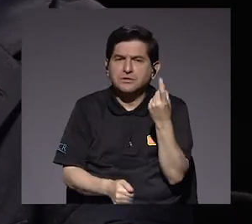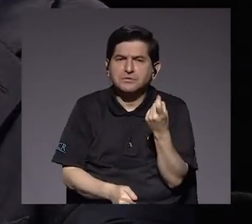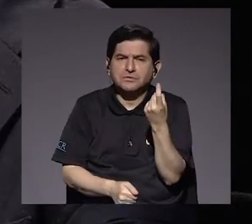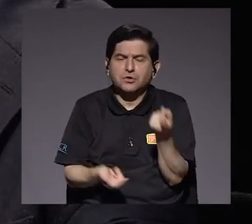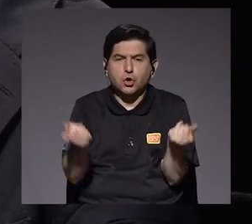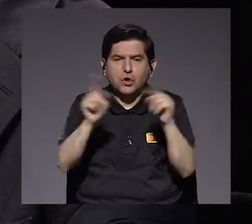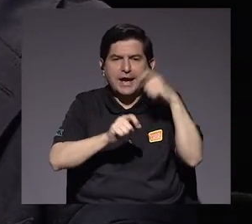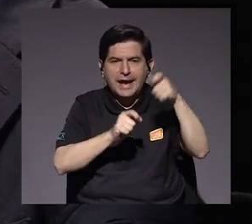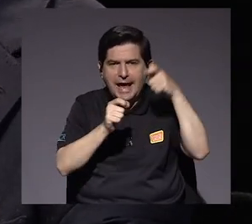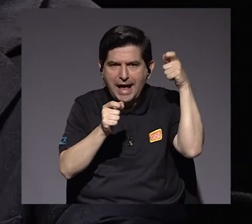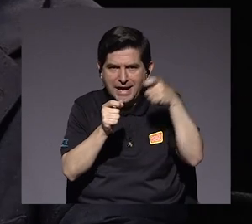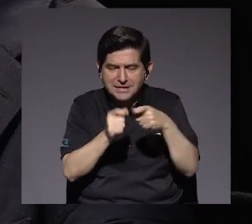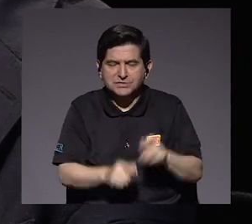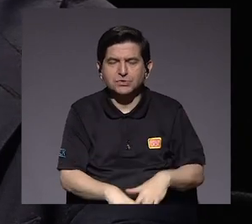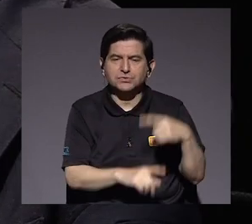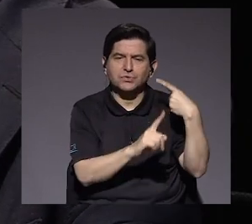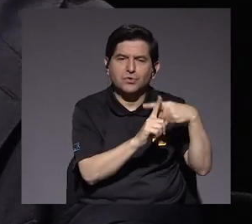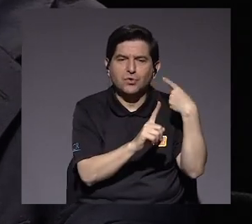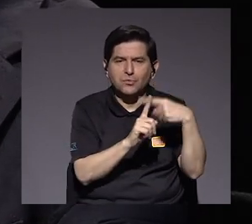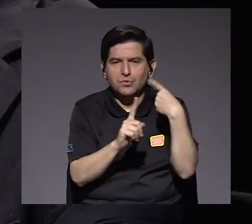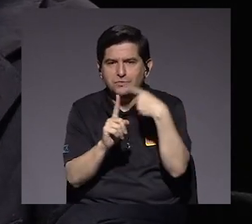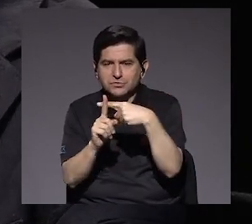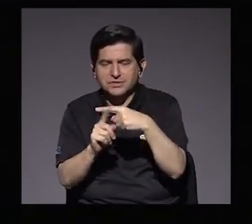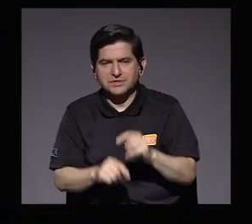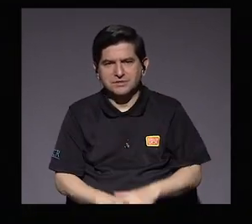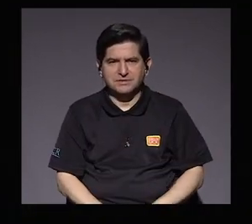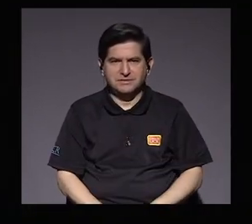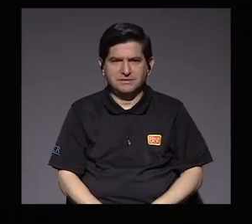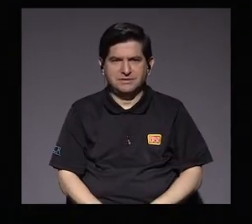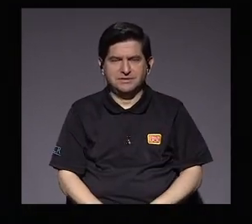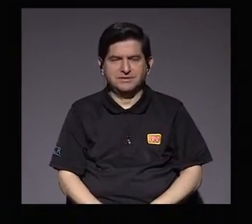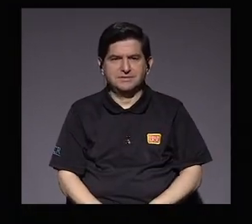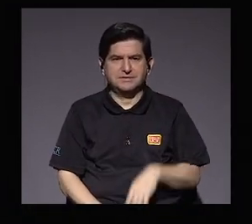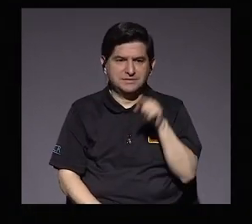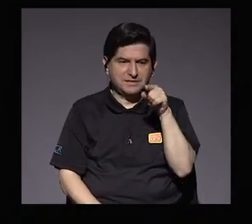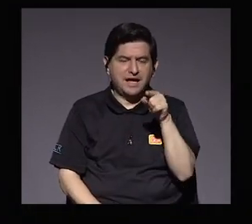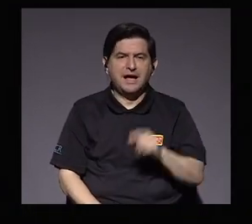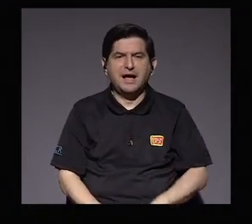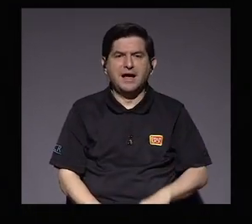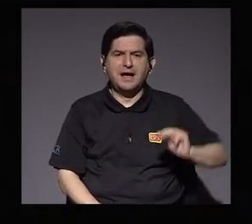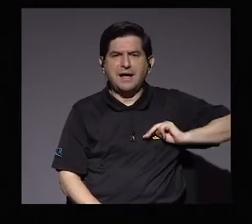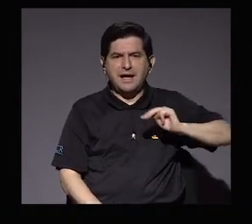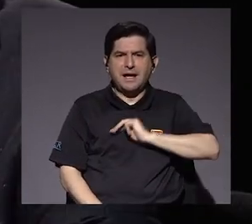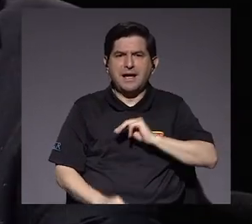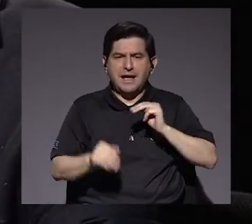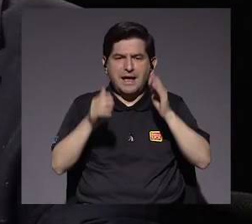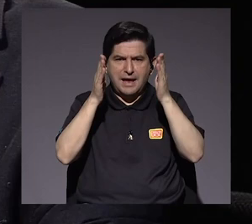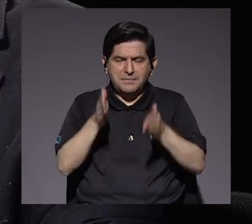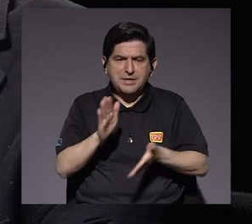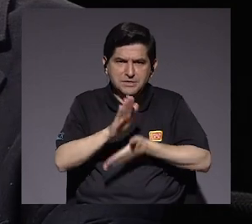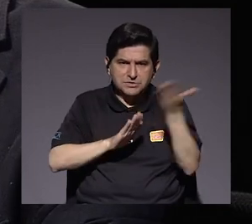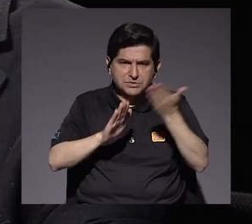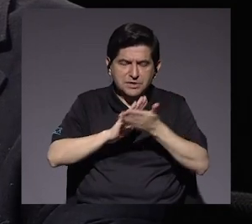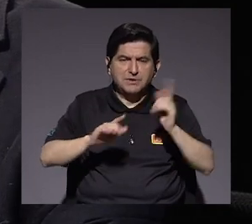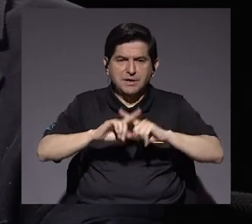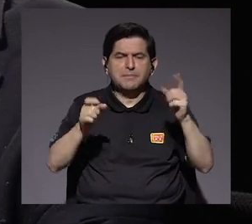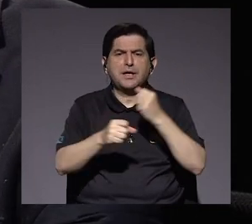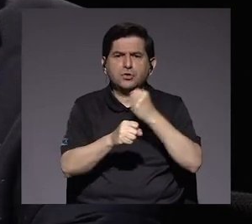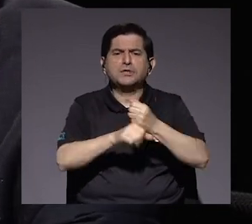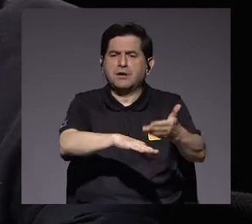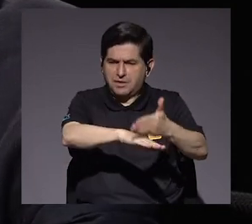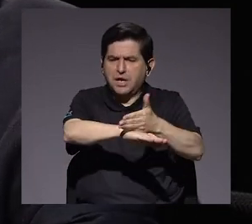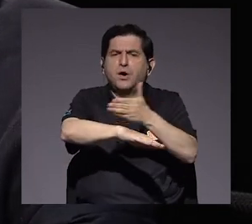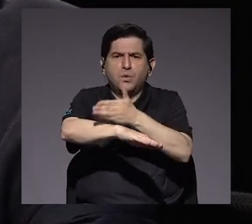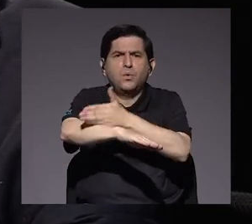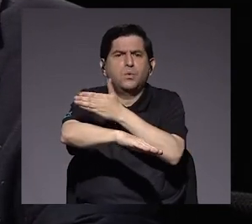falencias, digamos, con casos específicos, como el caso de Cruzitas. Como, se nos va en agosto Se va el ministro, pero hay trabajo que se ha hecho muy importante, por ejemplo,